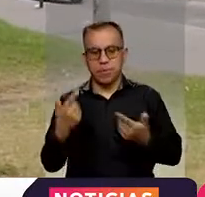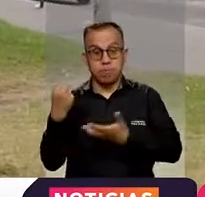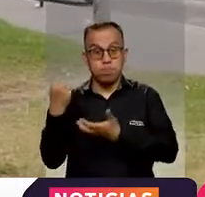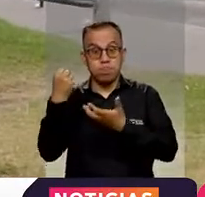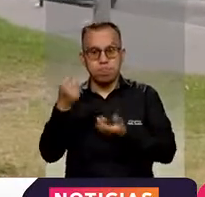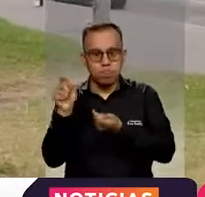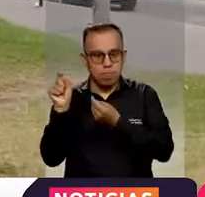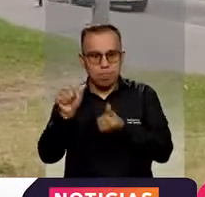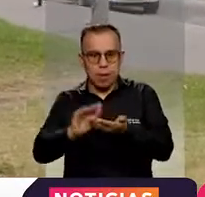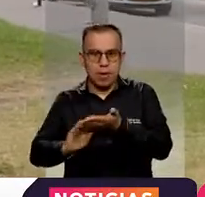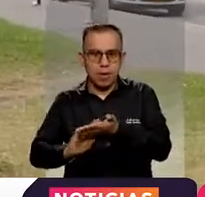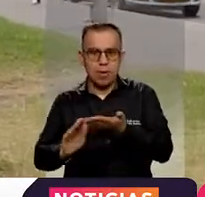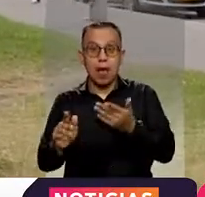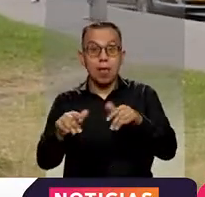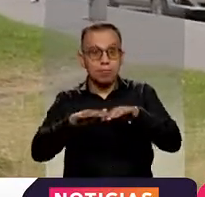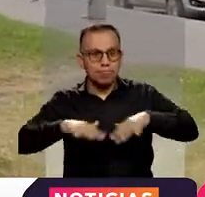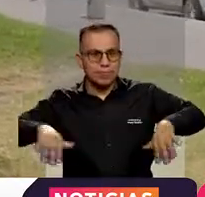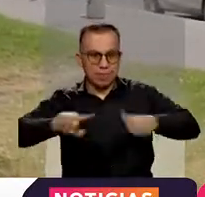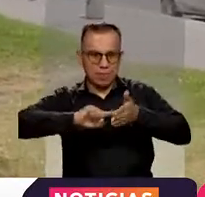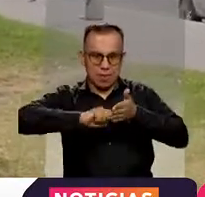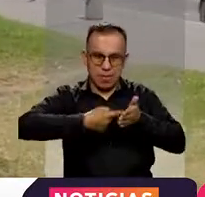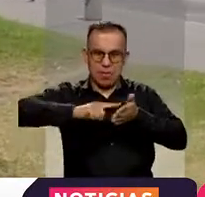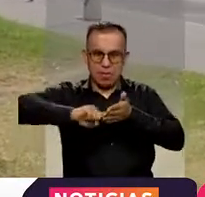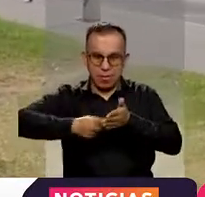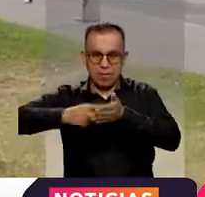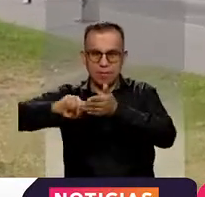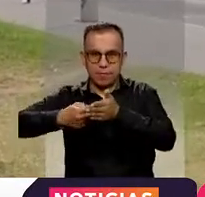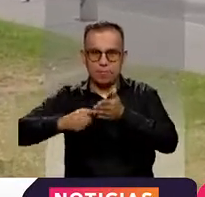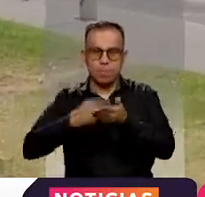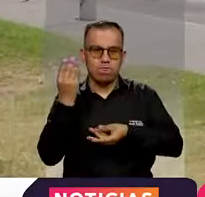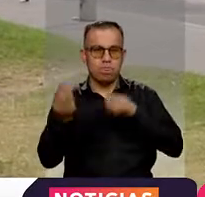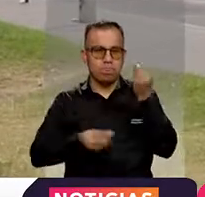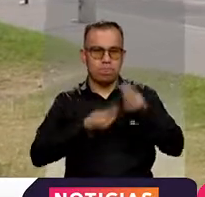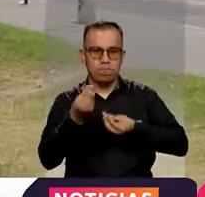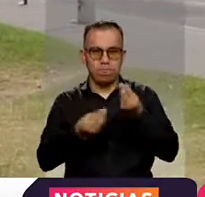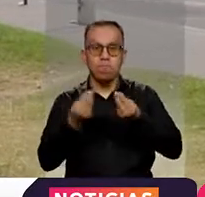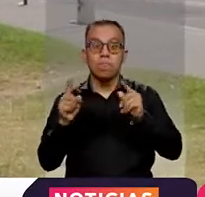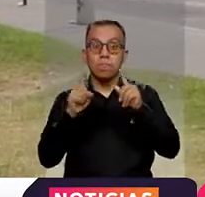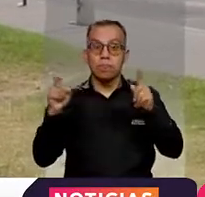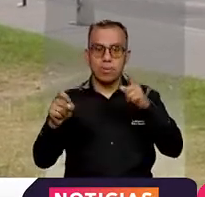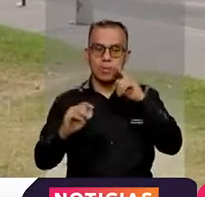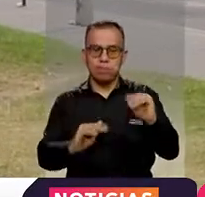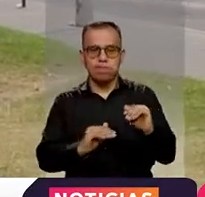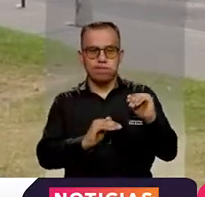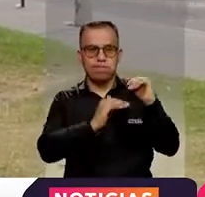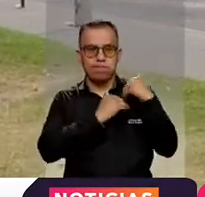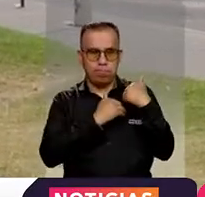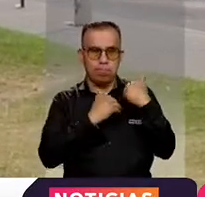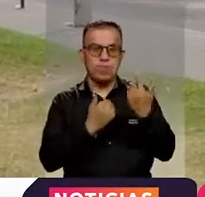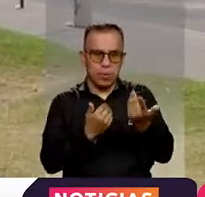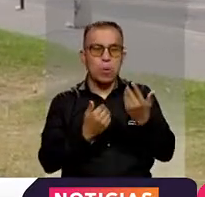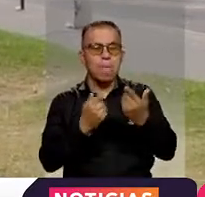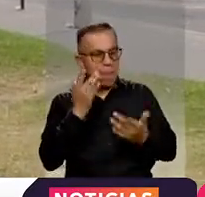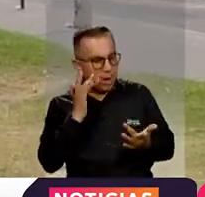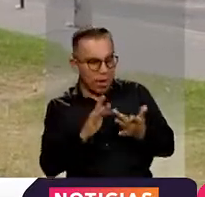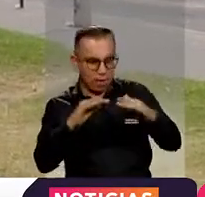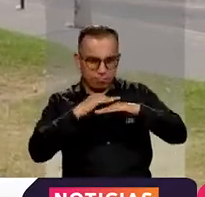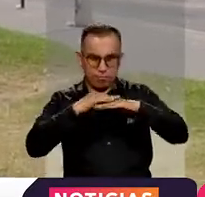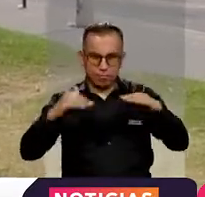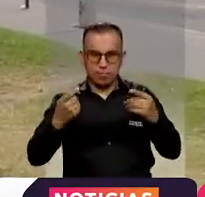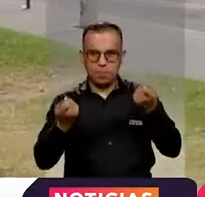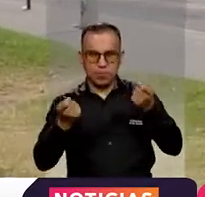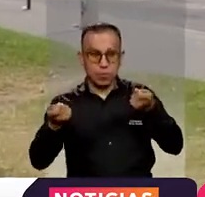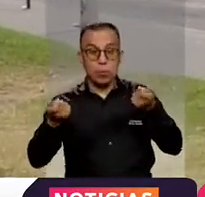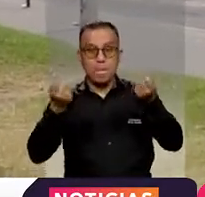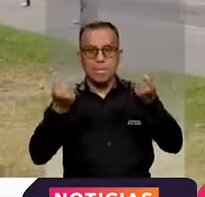suministro de algunos pernos de anclaje y también realizamos la tarea con torquímetro para calibrar